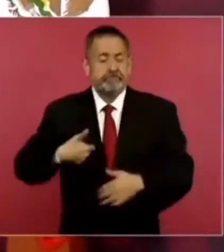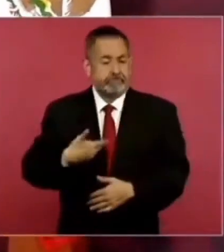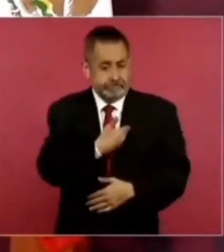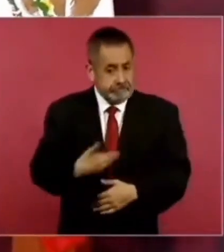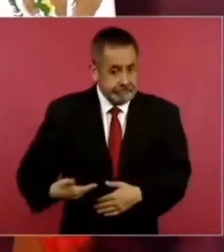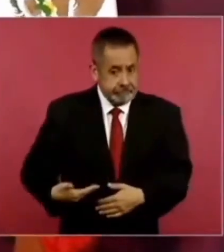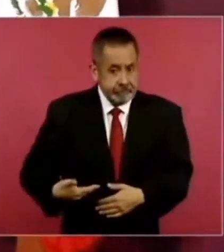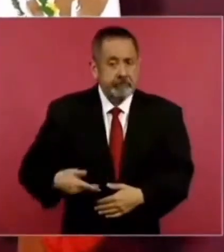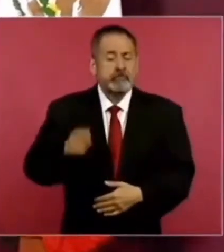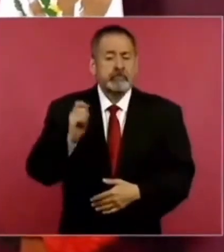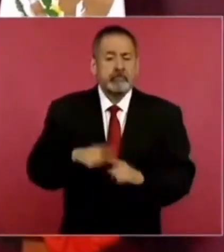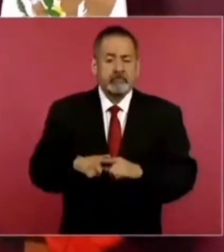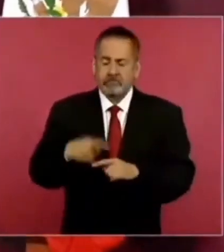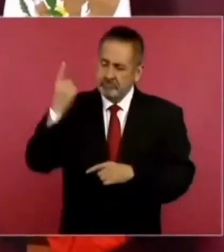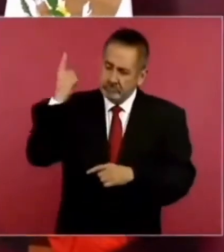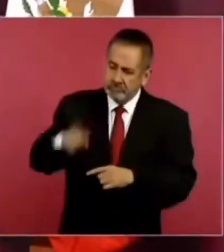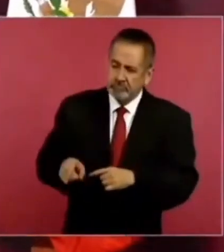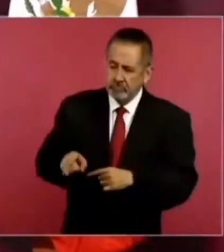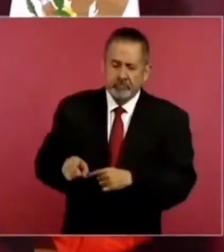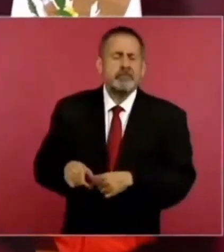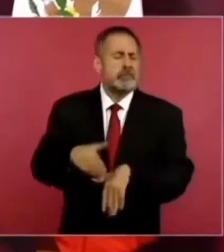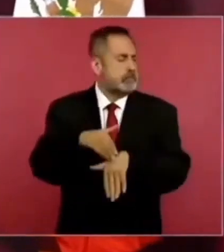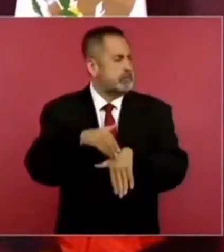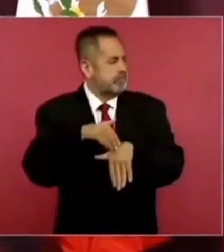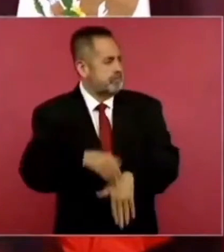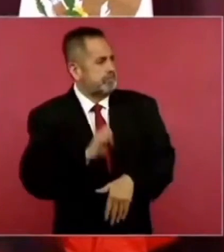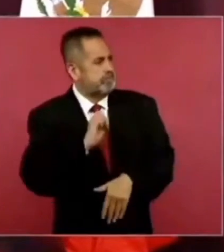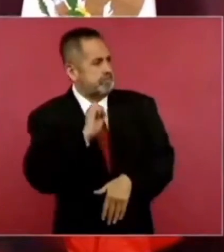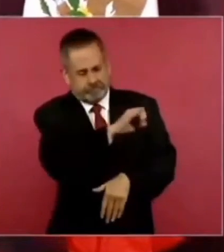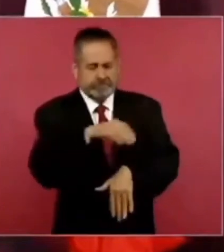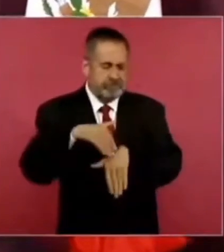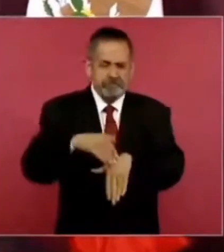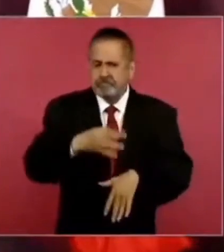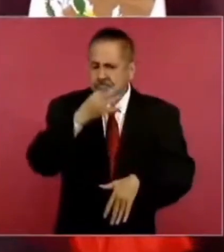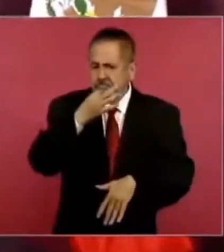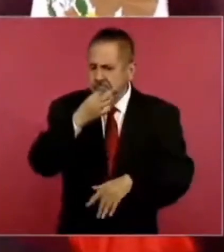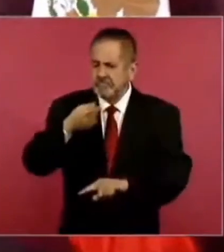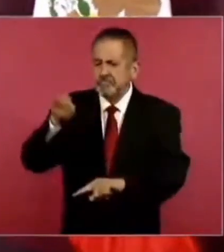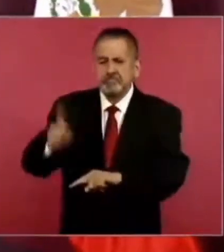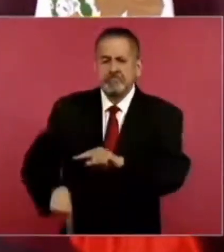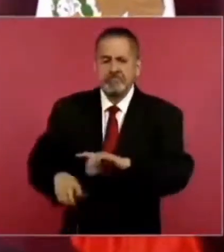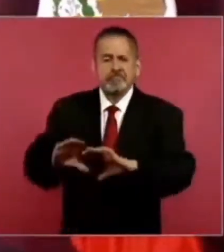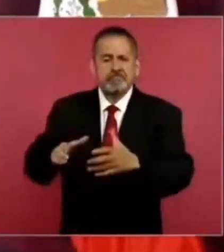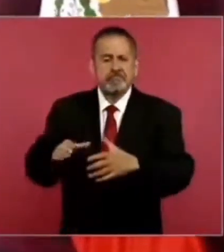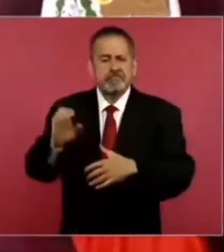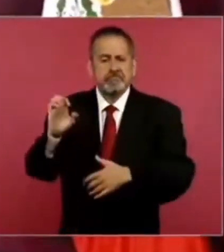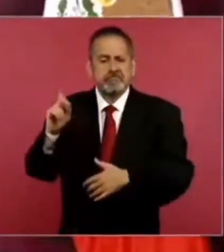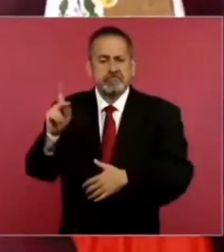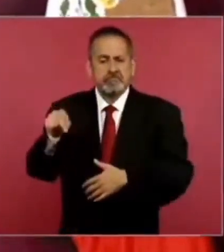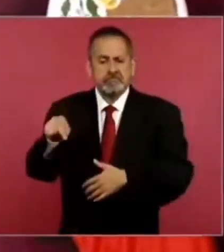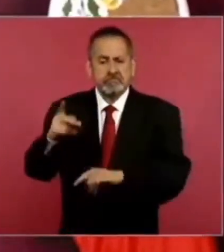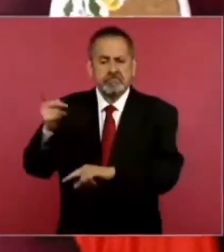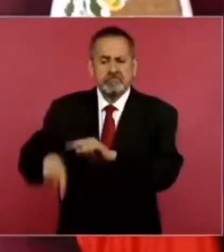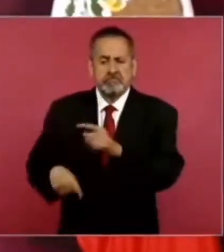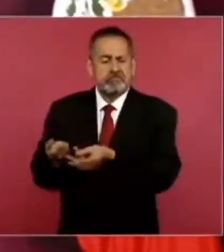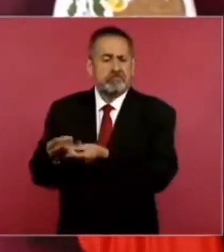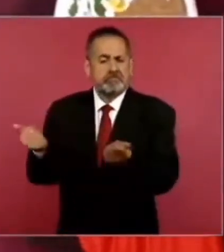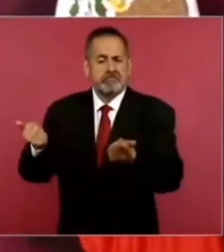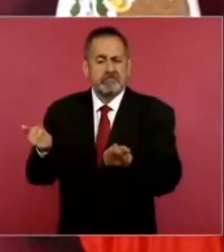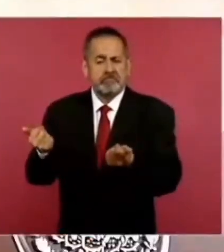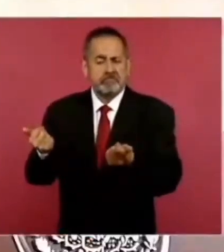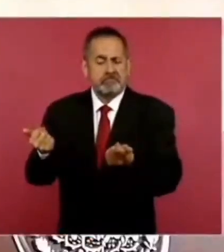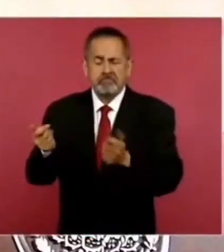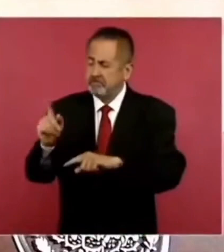se aplicó la instrucción de que desapareciera el Estado